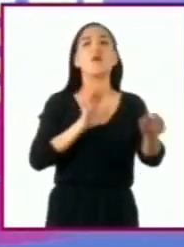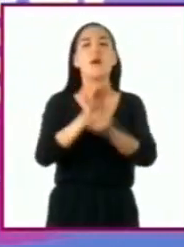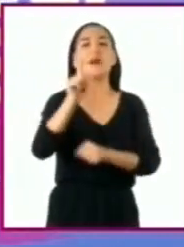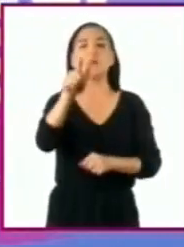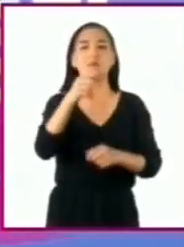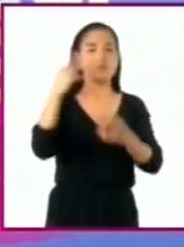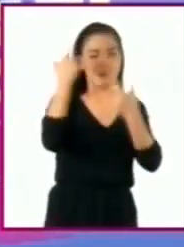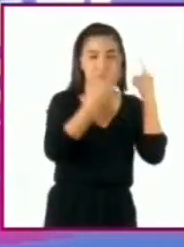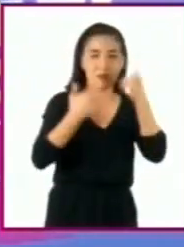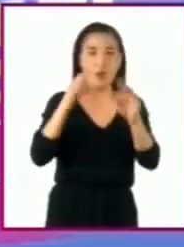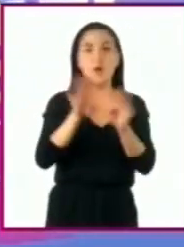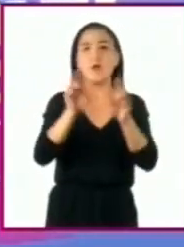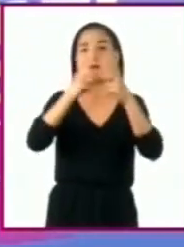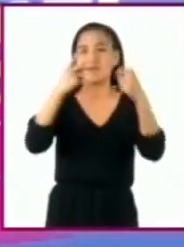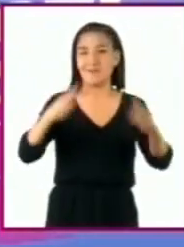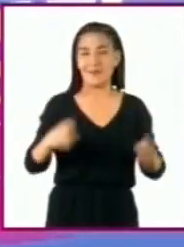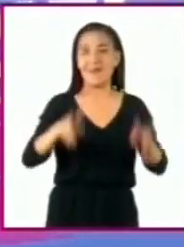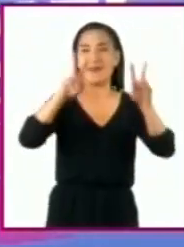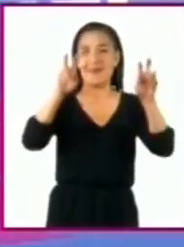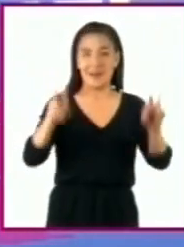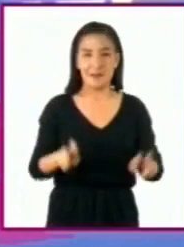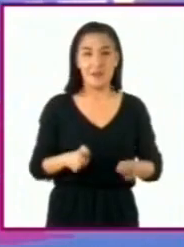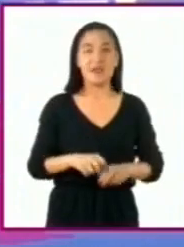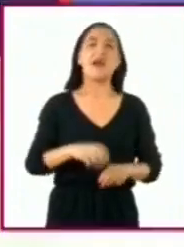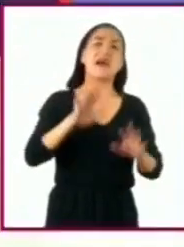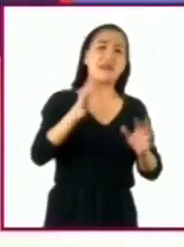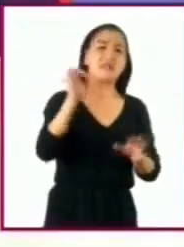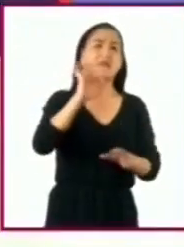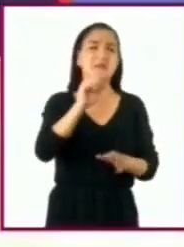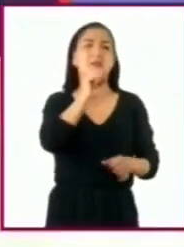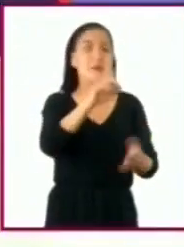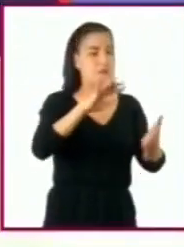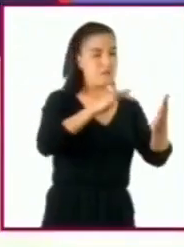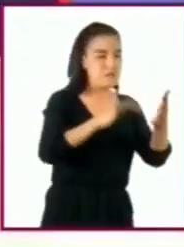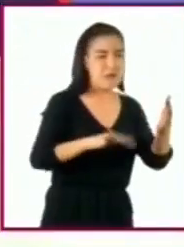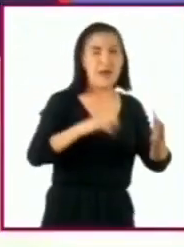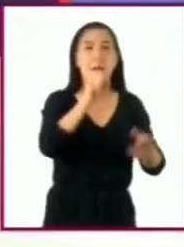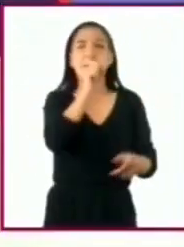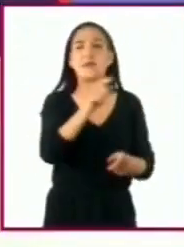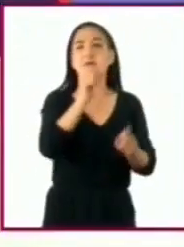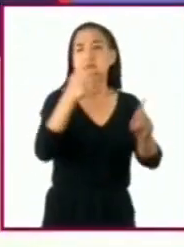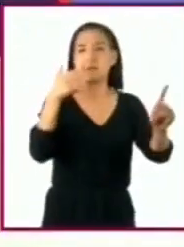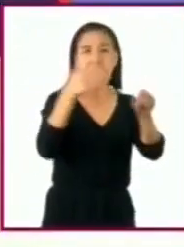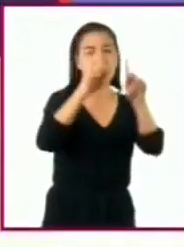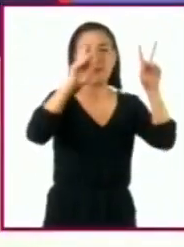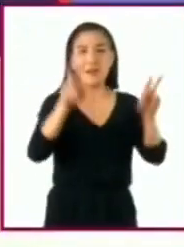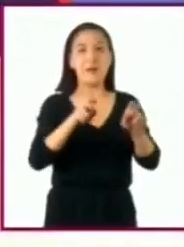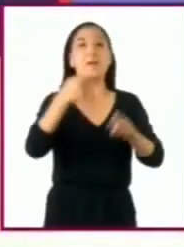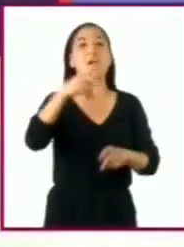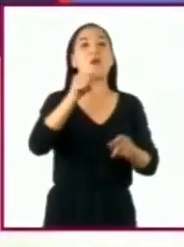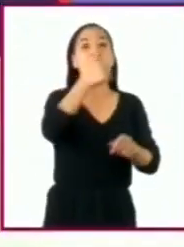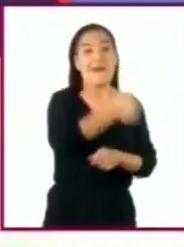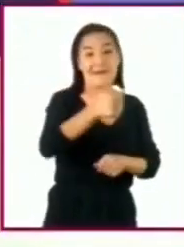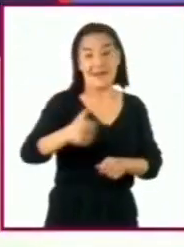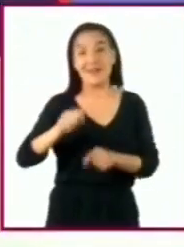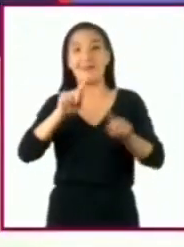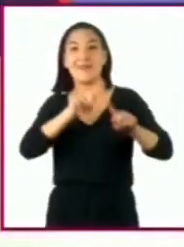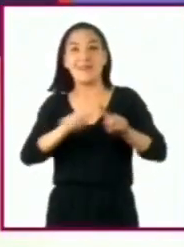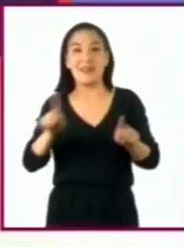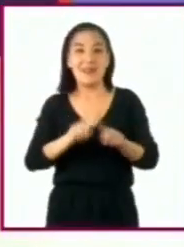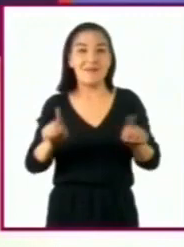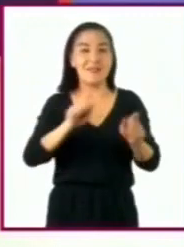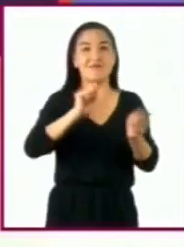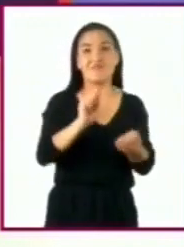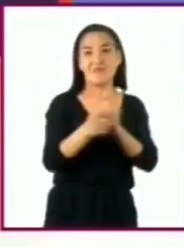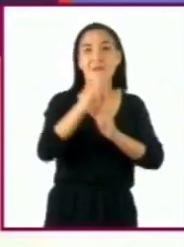formas de desarrollar un tema. Aunque varios textos tratan de un mismo tema, cada uno puede desarrollarse de diferentes maneras